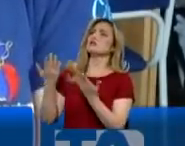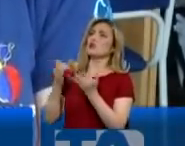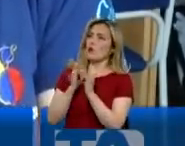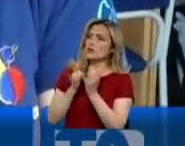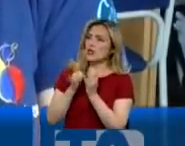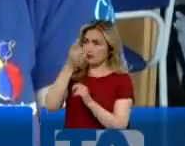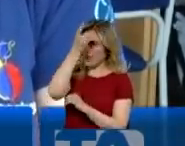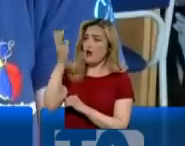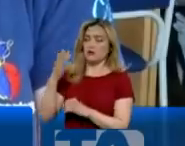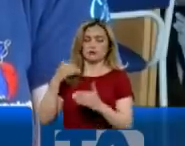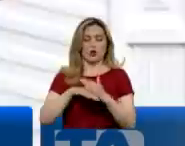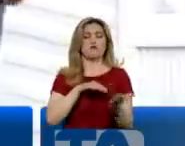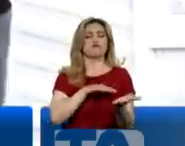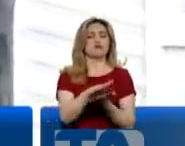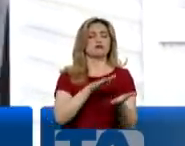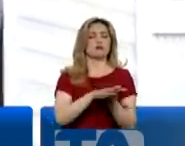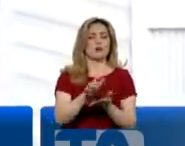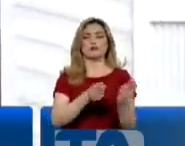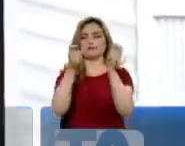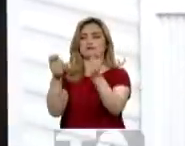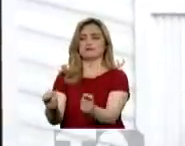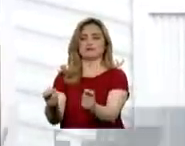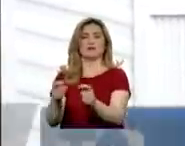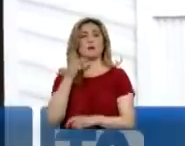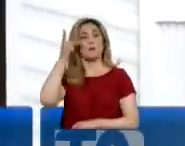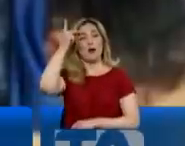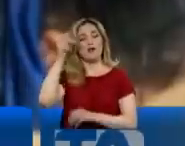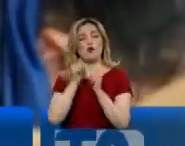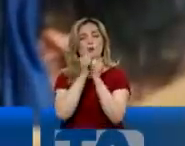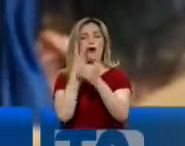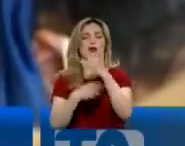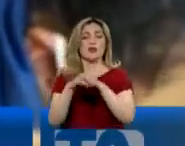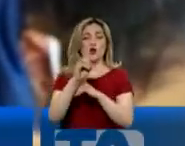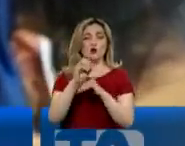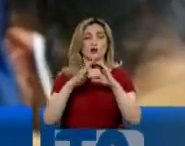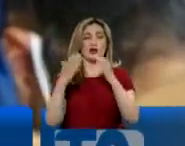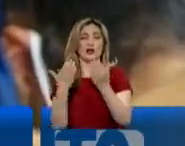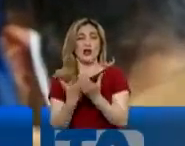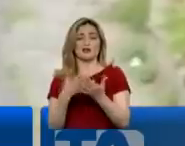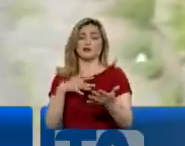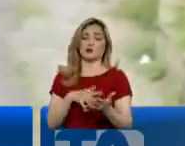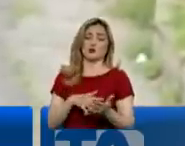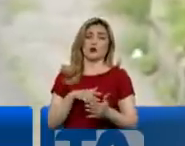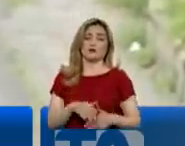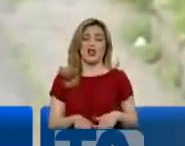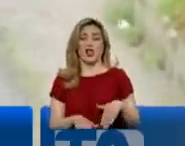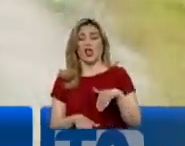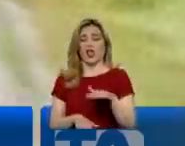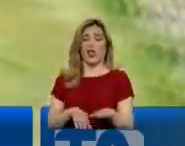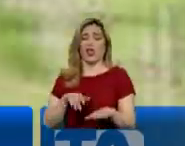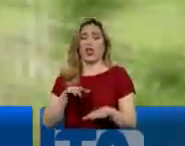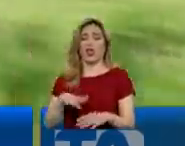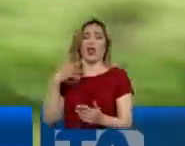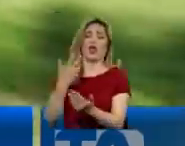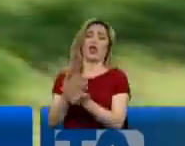whatsapp las tareas y nosotros estamos en tremenda los padres acompañan a los pequeños tanto en las clases como en las largas caminatas de retorno a